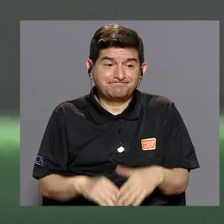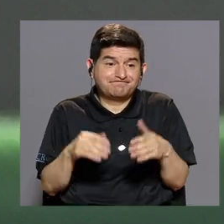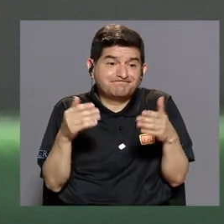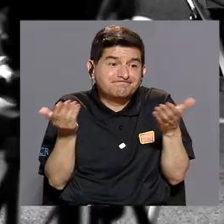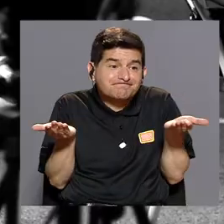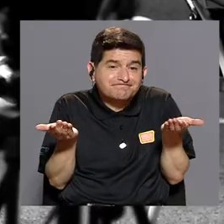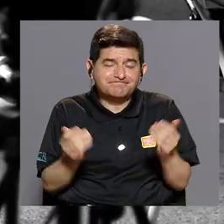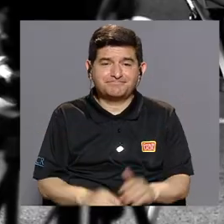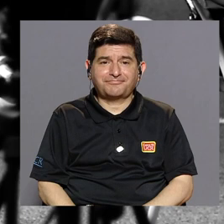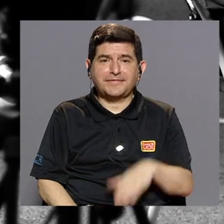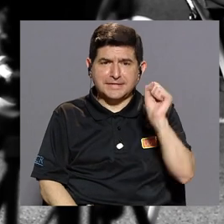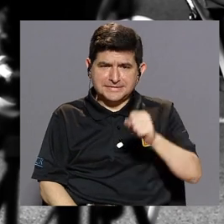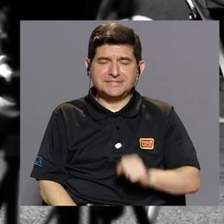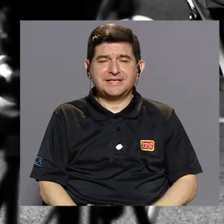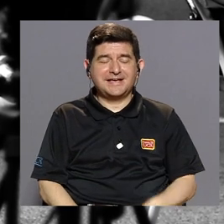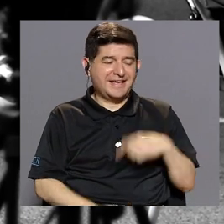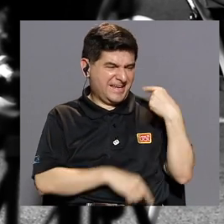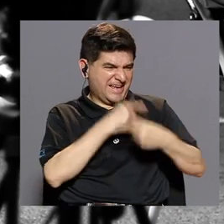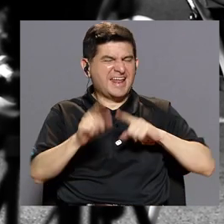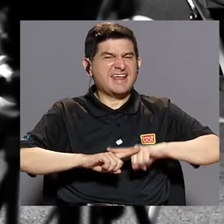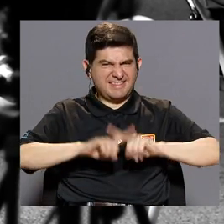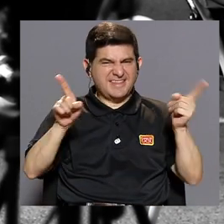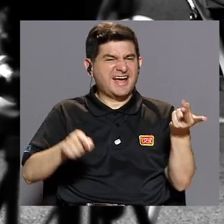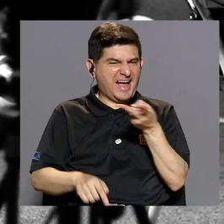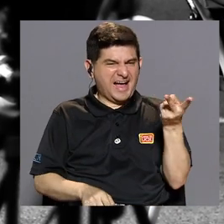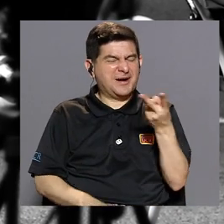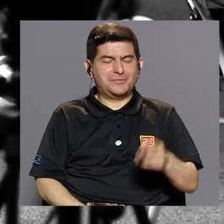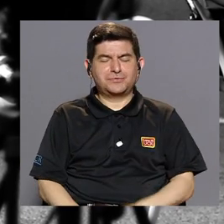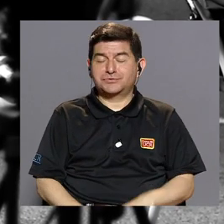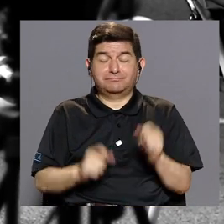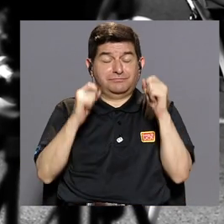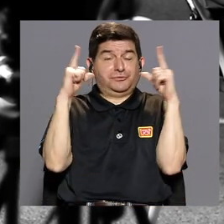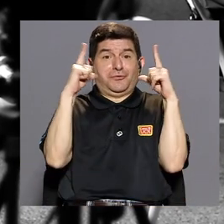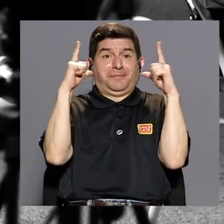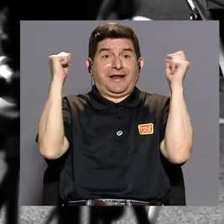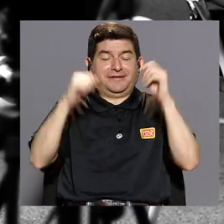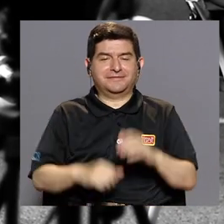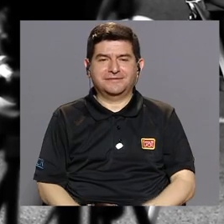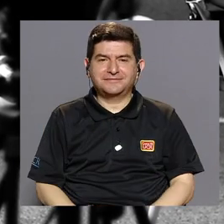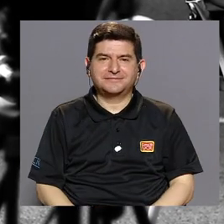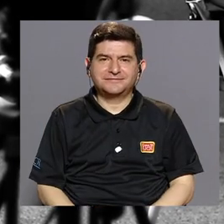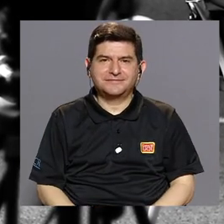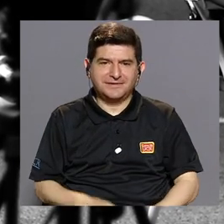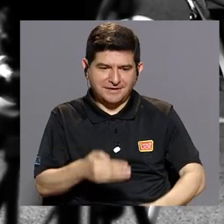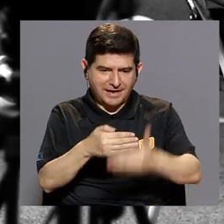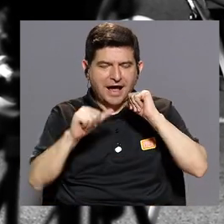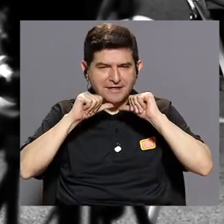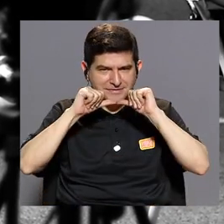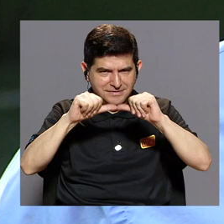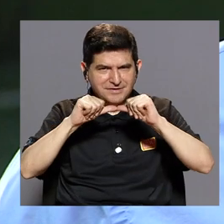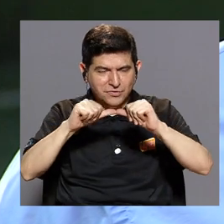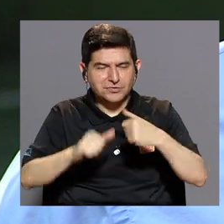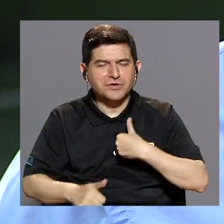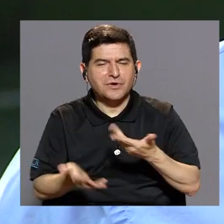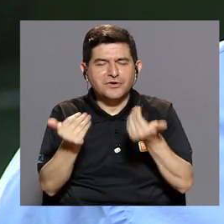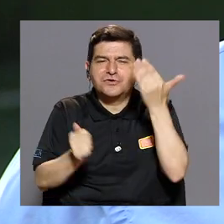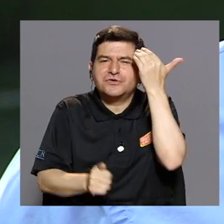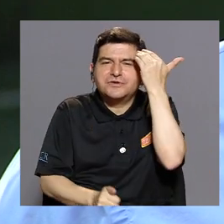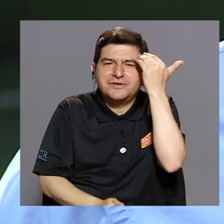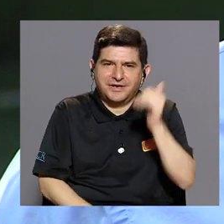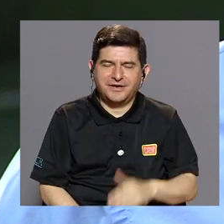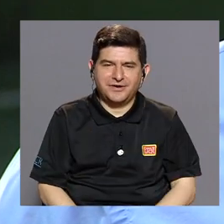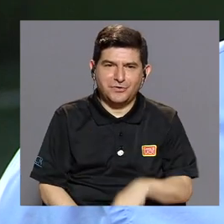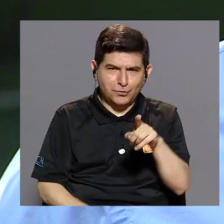day. Sí traen un gen distinto, ¿verdad? Los dos son impresionantes. Sí. Antes de pasar al siguiente bloque, quisiera saber